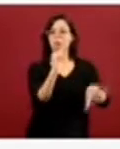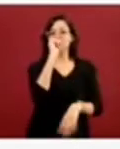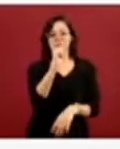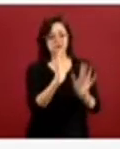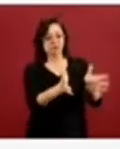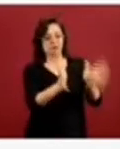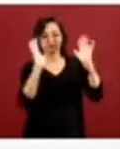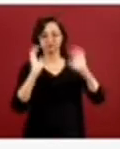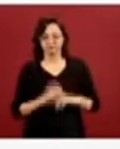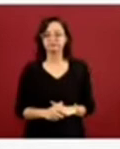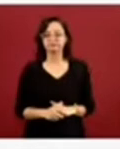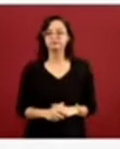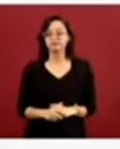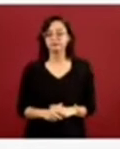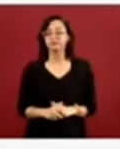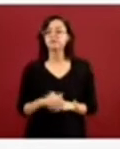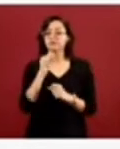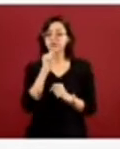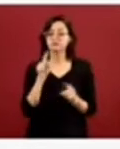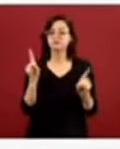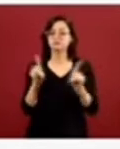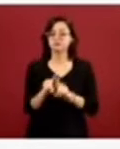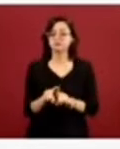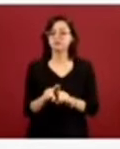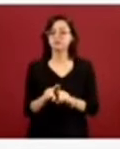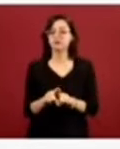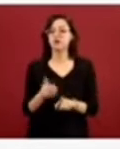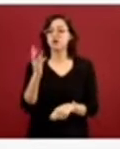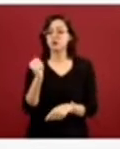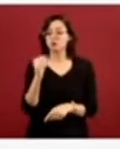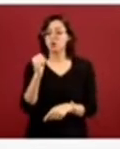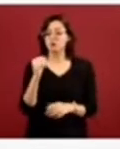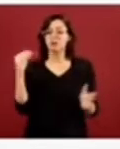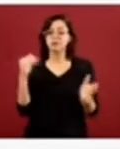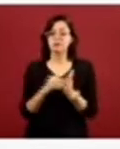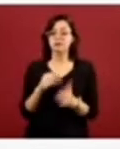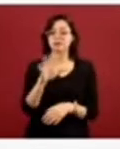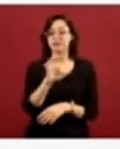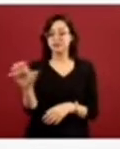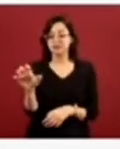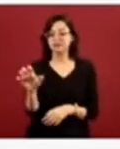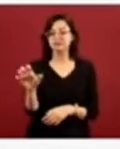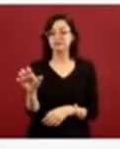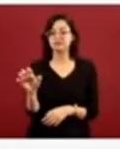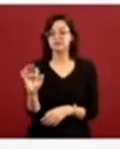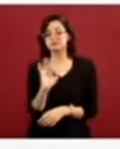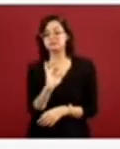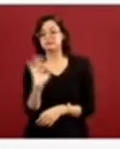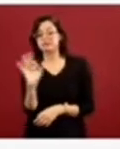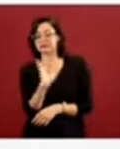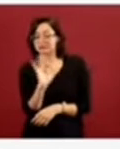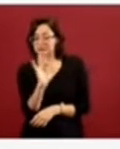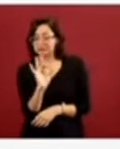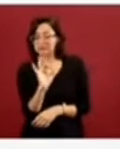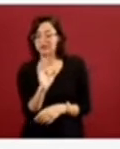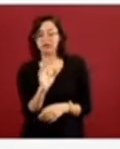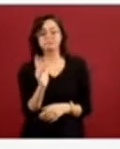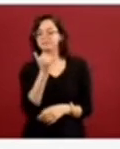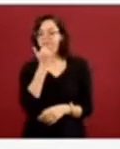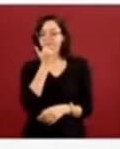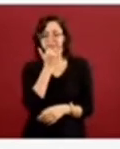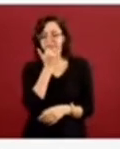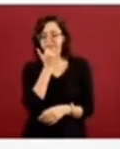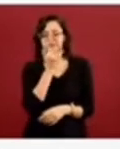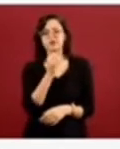los síntomas. Tenemos también casi 9.500 casos que han sido determinados como negativos,